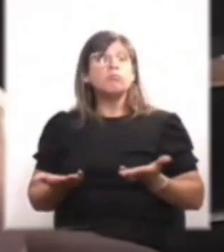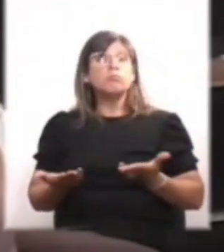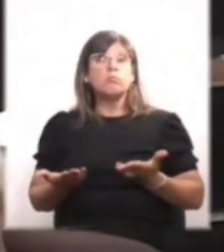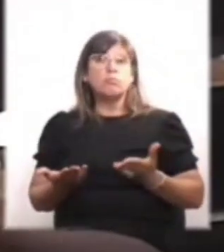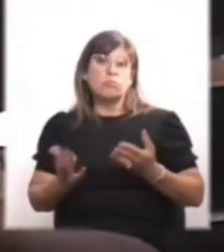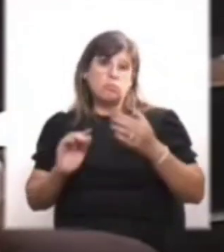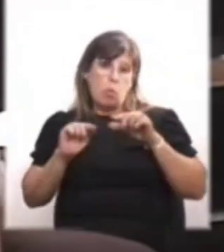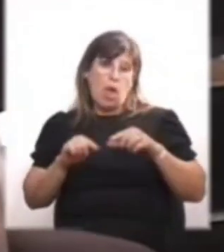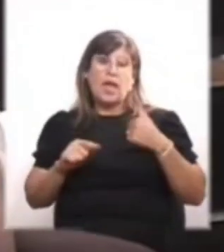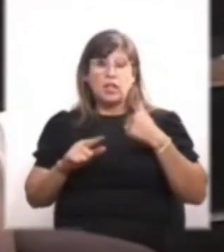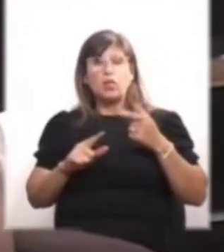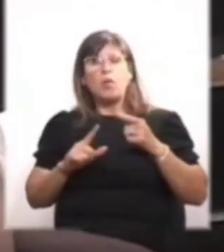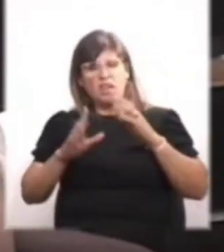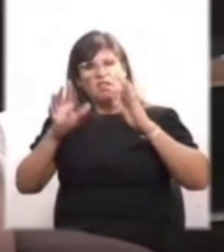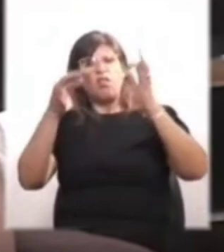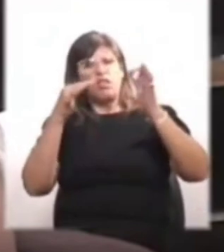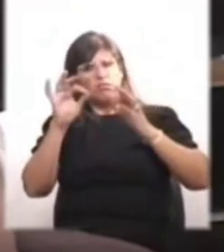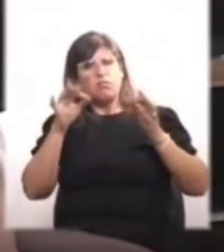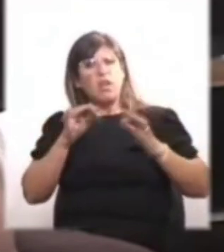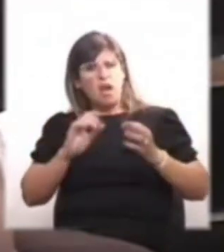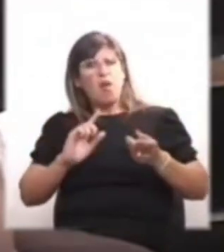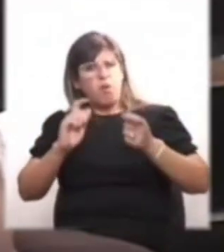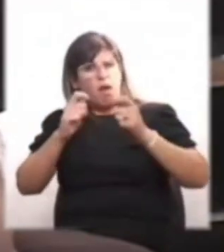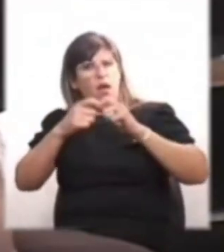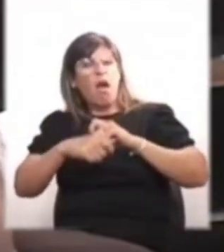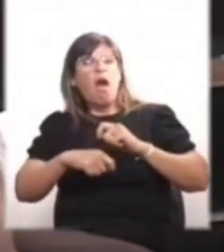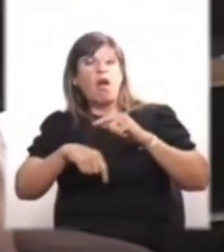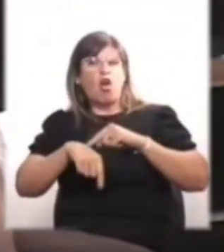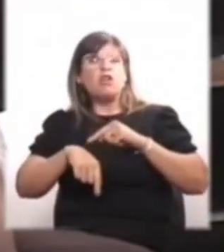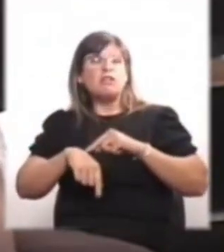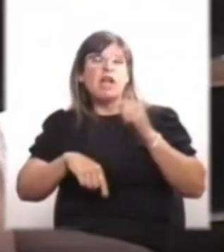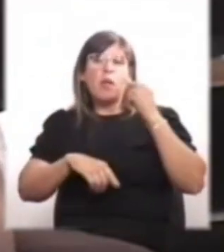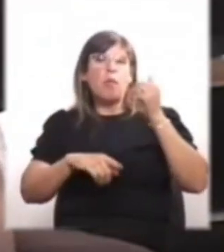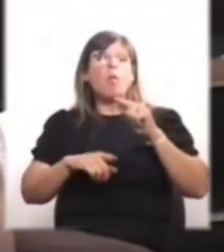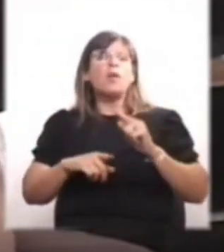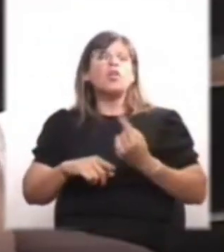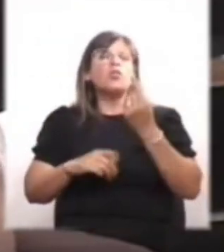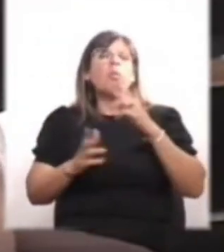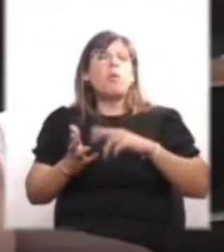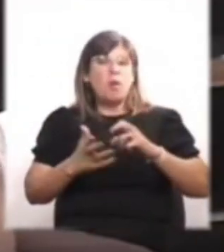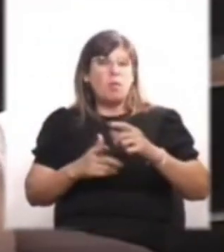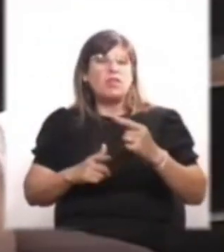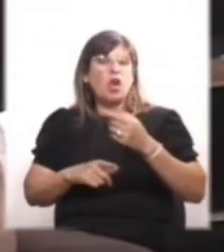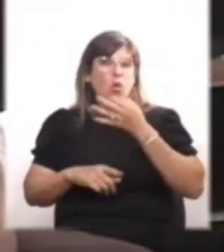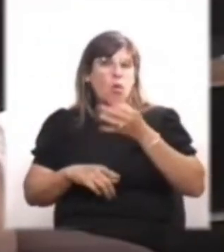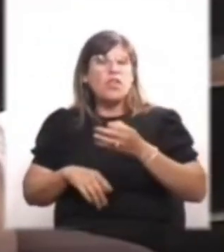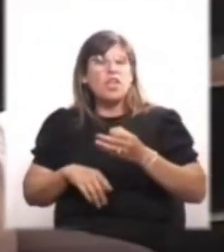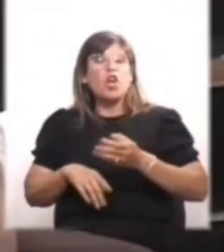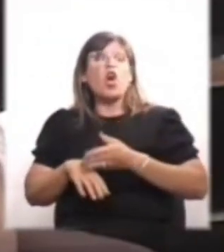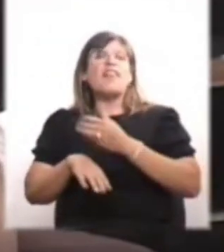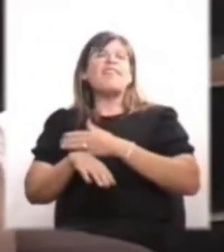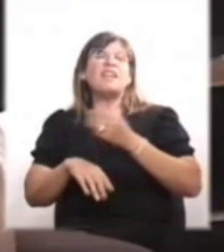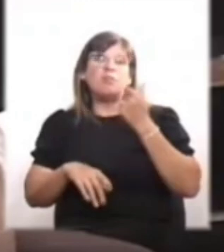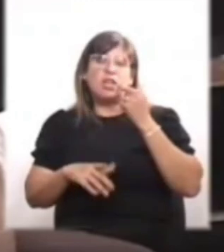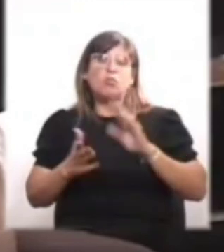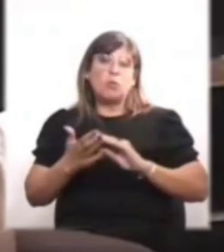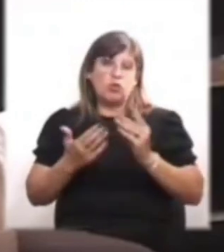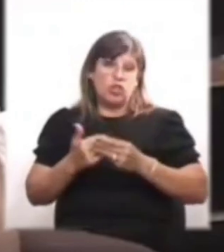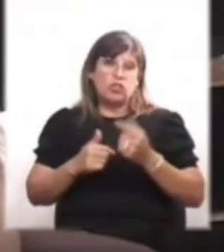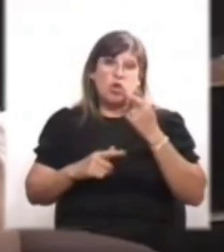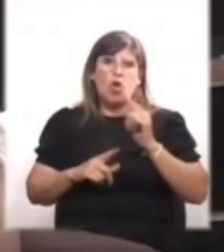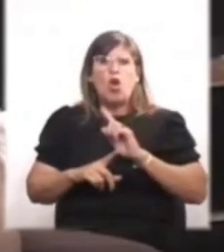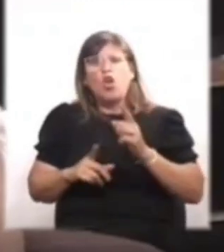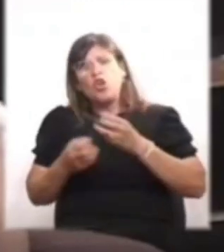que esto se va a ir perfeccionando con el tiempo, pero es el primer paso, como se dijo en el proyecto anterior. No será bueno, no será ideal, pero bueno,